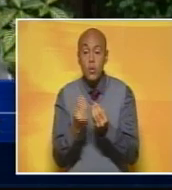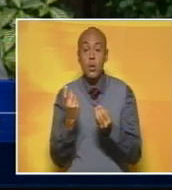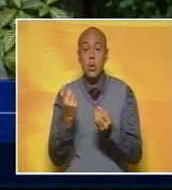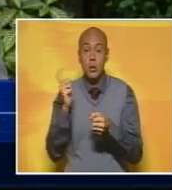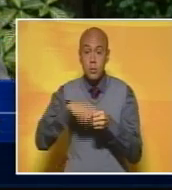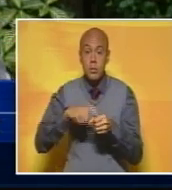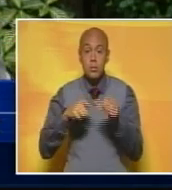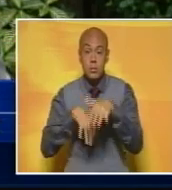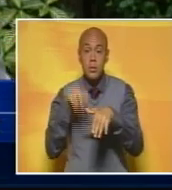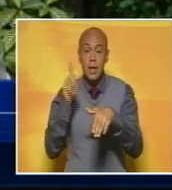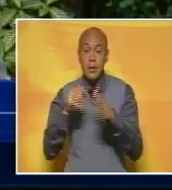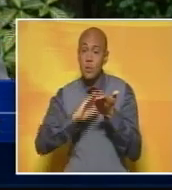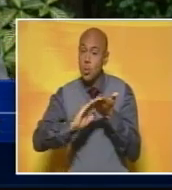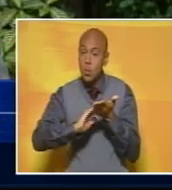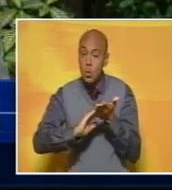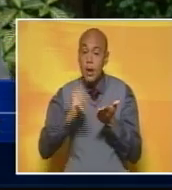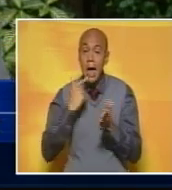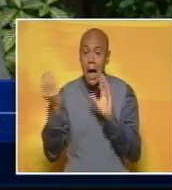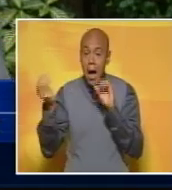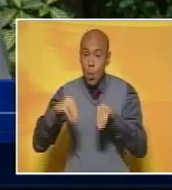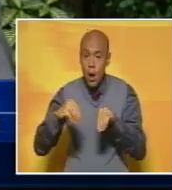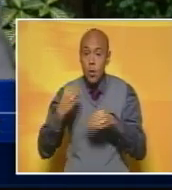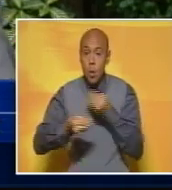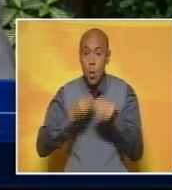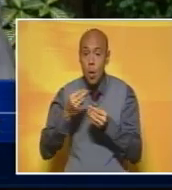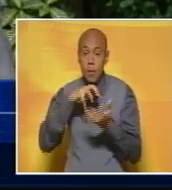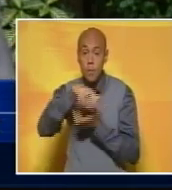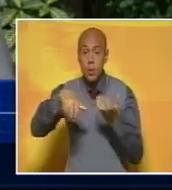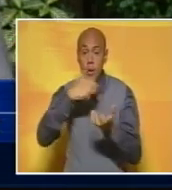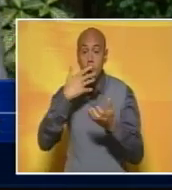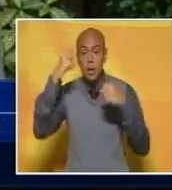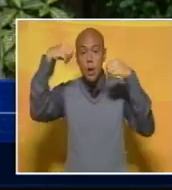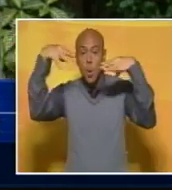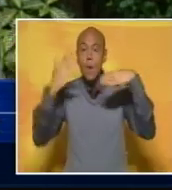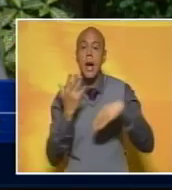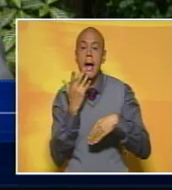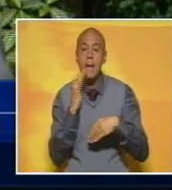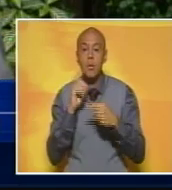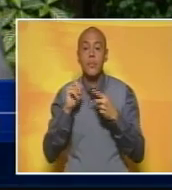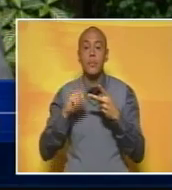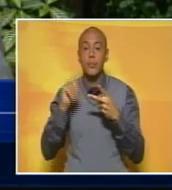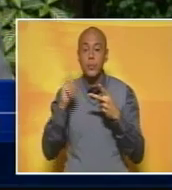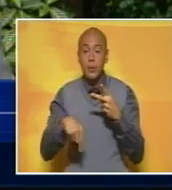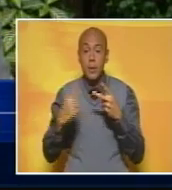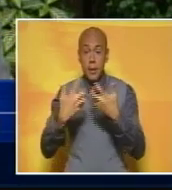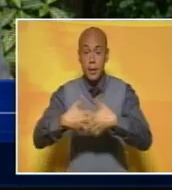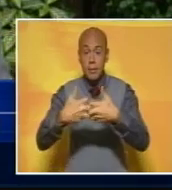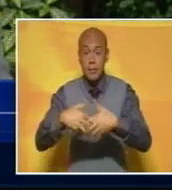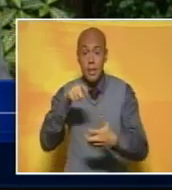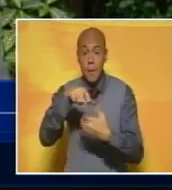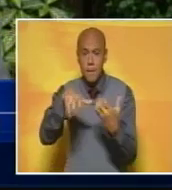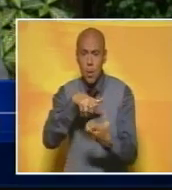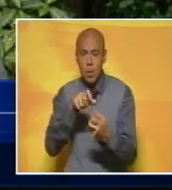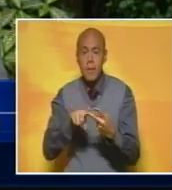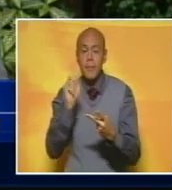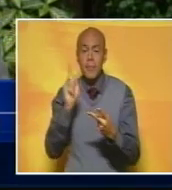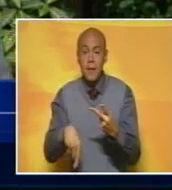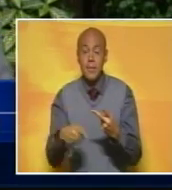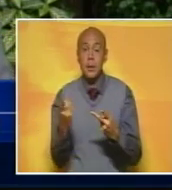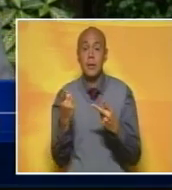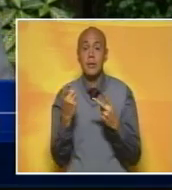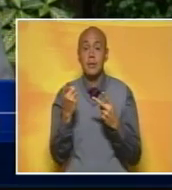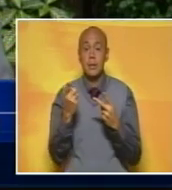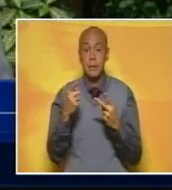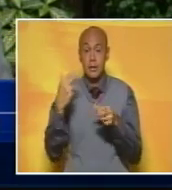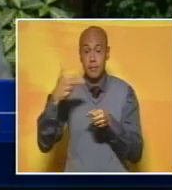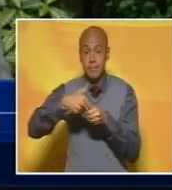soluciones. Establecer acuerdos parciales en cuanto al tema de la energía eléctrica, por ejemplo. Lo que está ocurriendo en Planta Centro es sumamente grave. Lo que está ocurriendo con el suministro